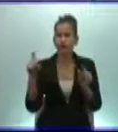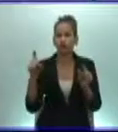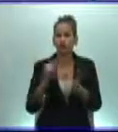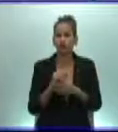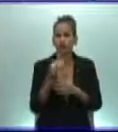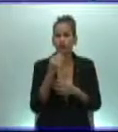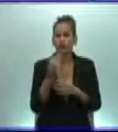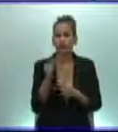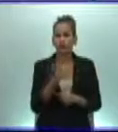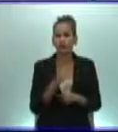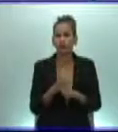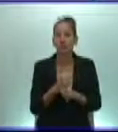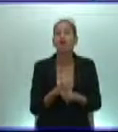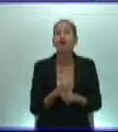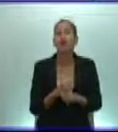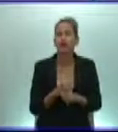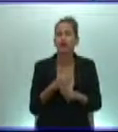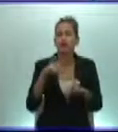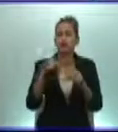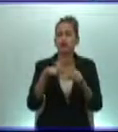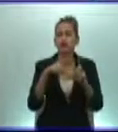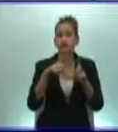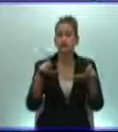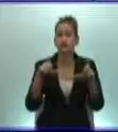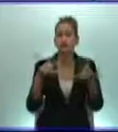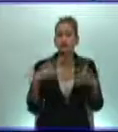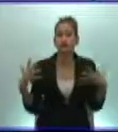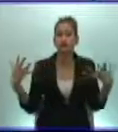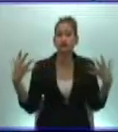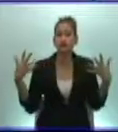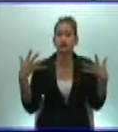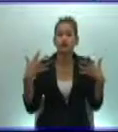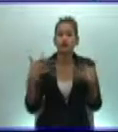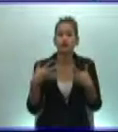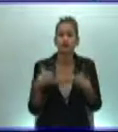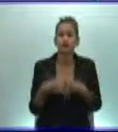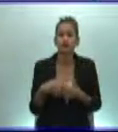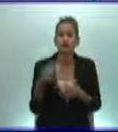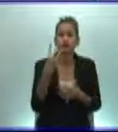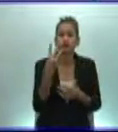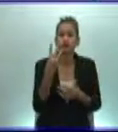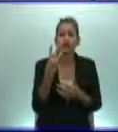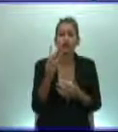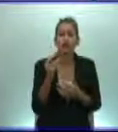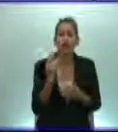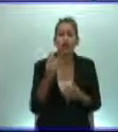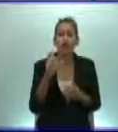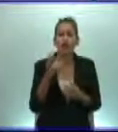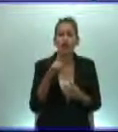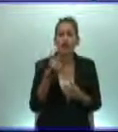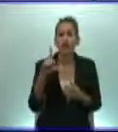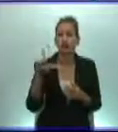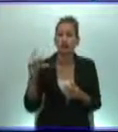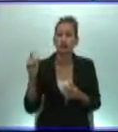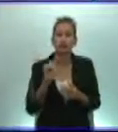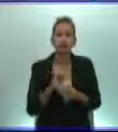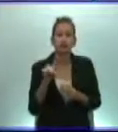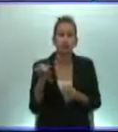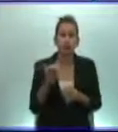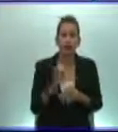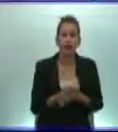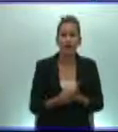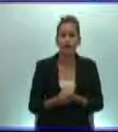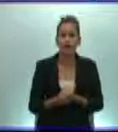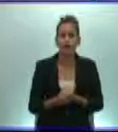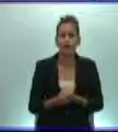estar utilizando el teorema que hace relación a los tres lados respectivamente iguales. O